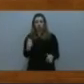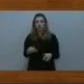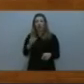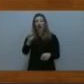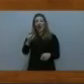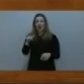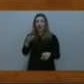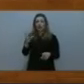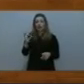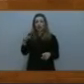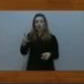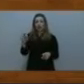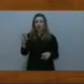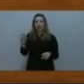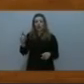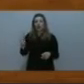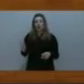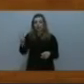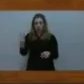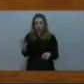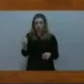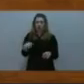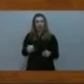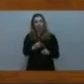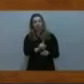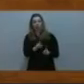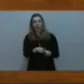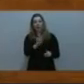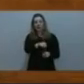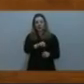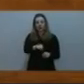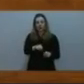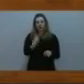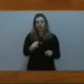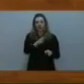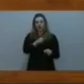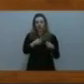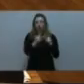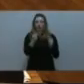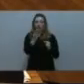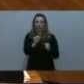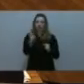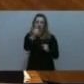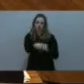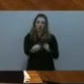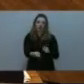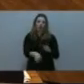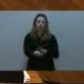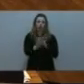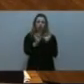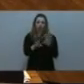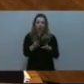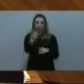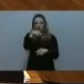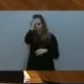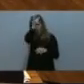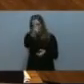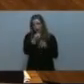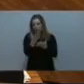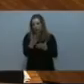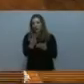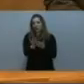y no con la pasividad y dejadez absoluta en este asunto que hemos tenido los asturianos los últimos 30 años. Fijaremos posición en la moción subsiguiente.